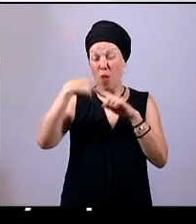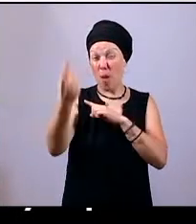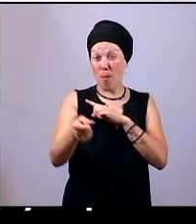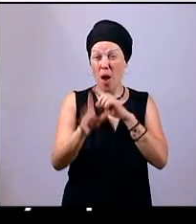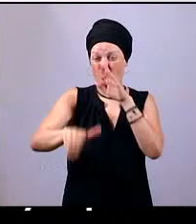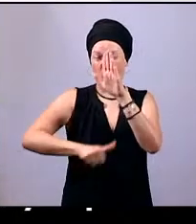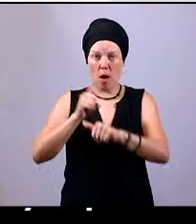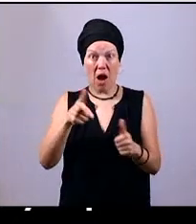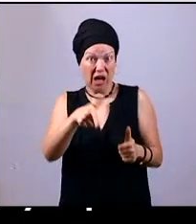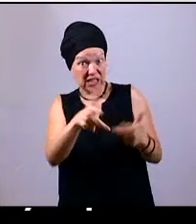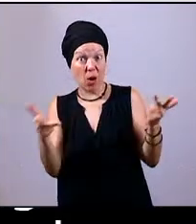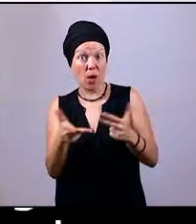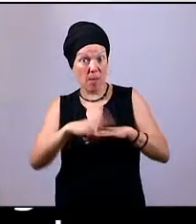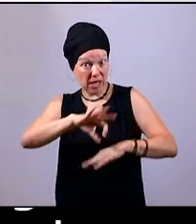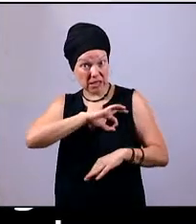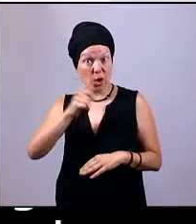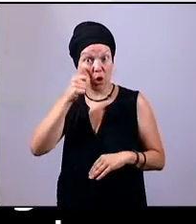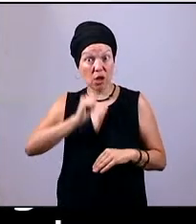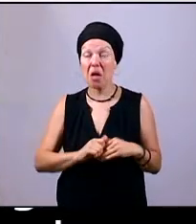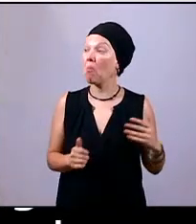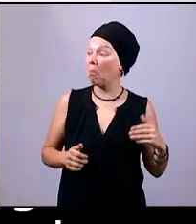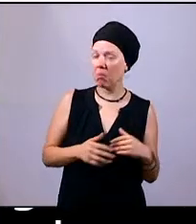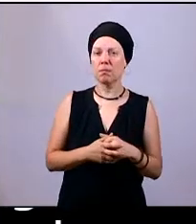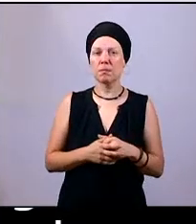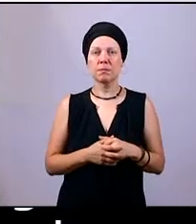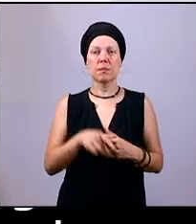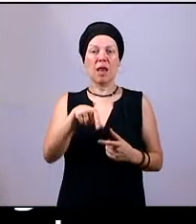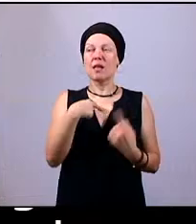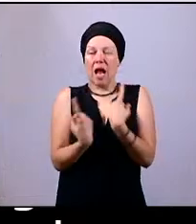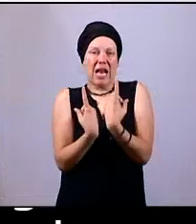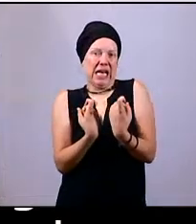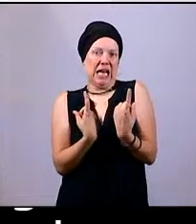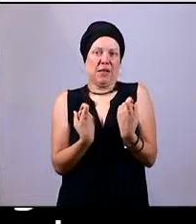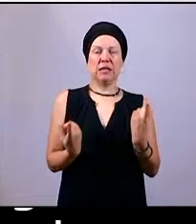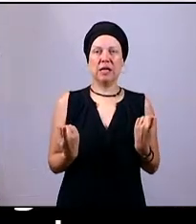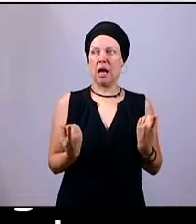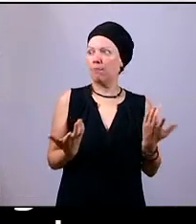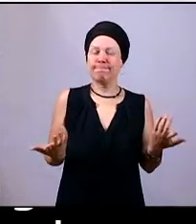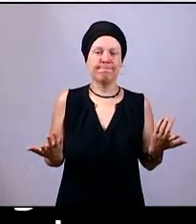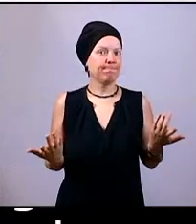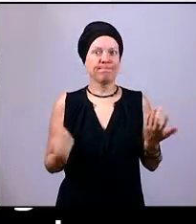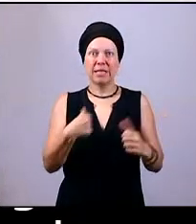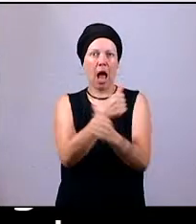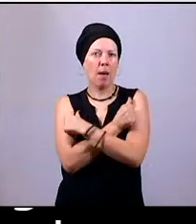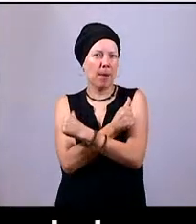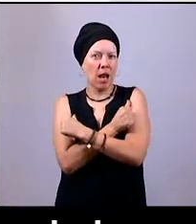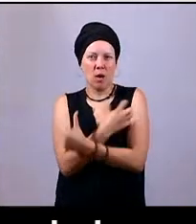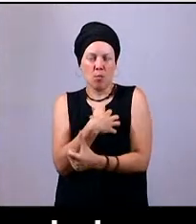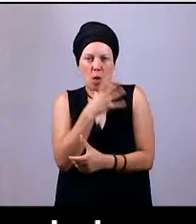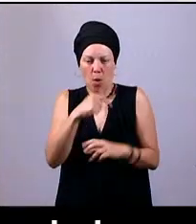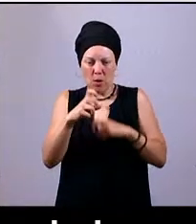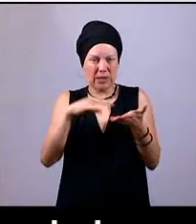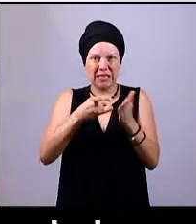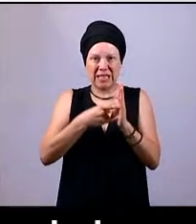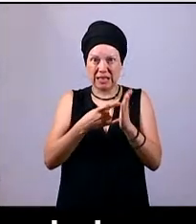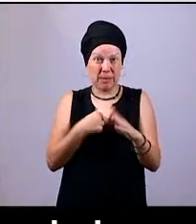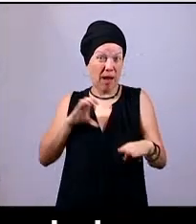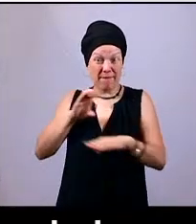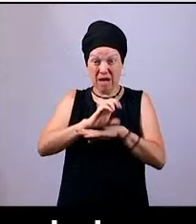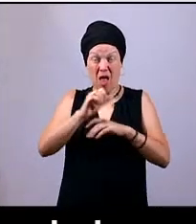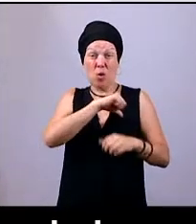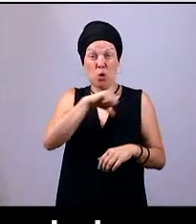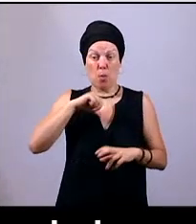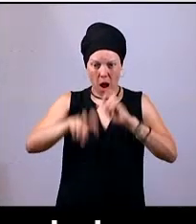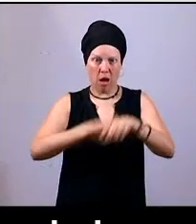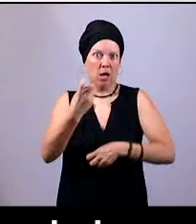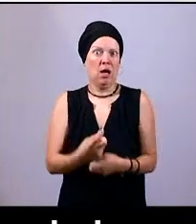la urgencia para el señor Sánchez de esta necesidad que no puede esperar más de actualizar el sistema de financiación